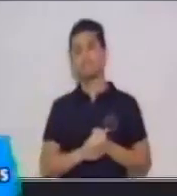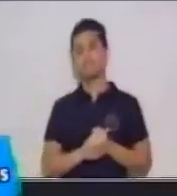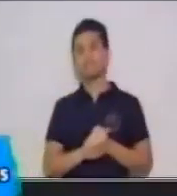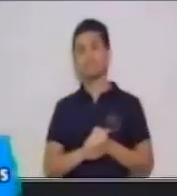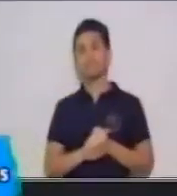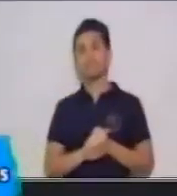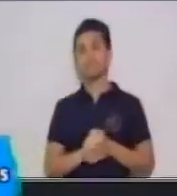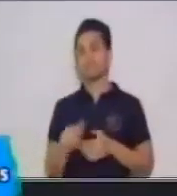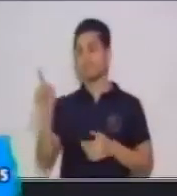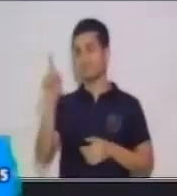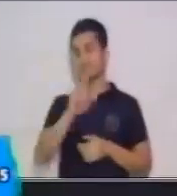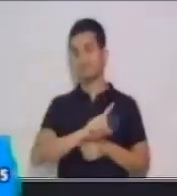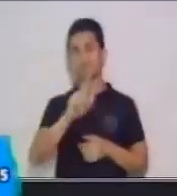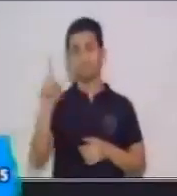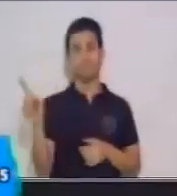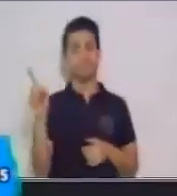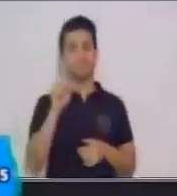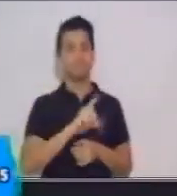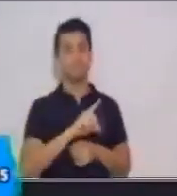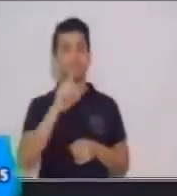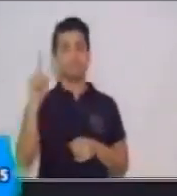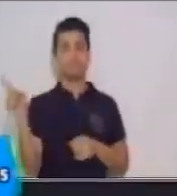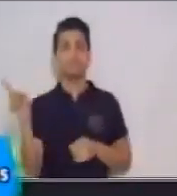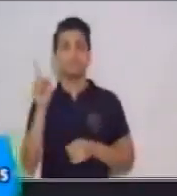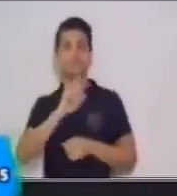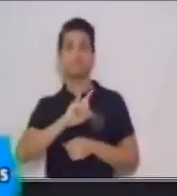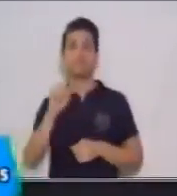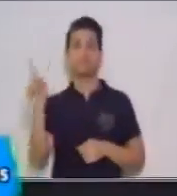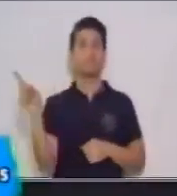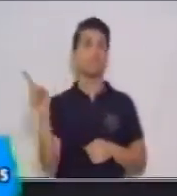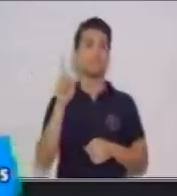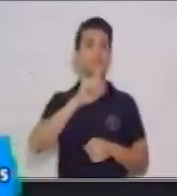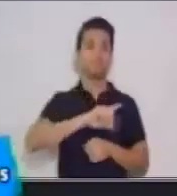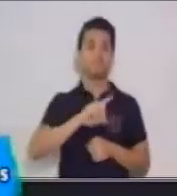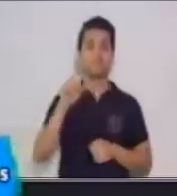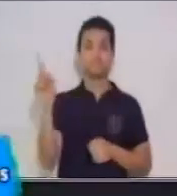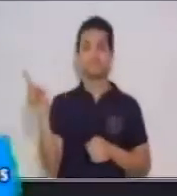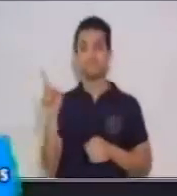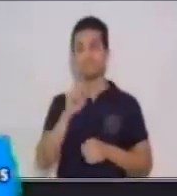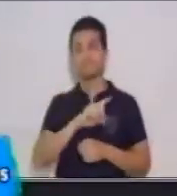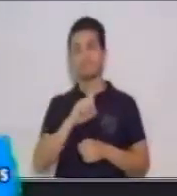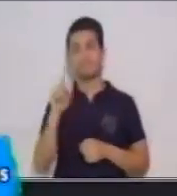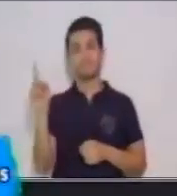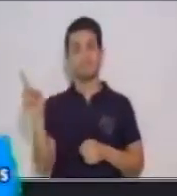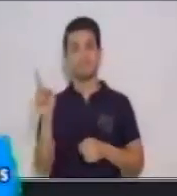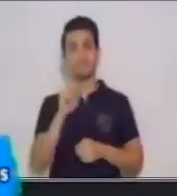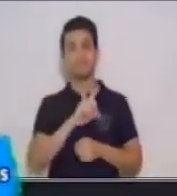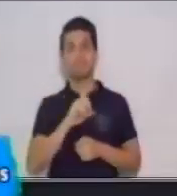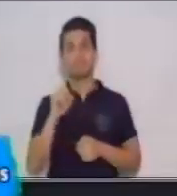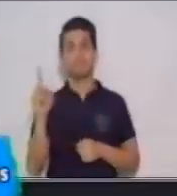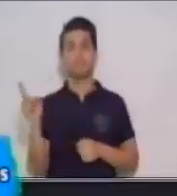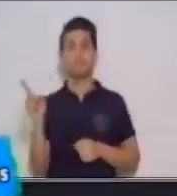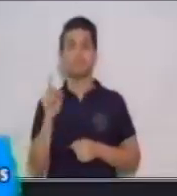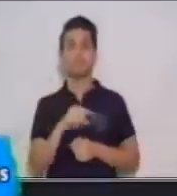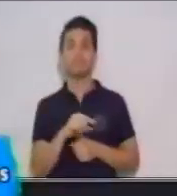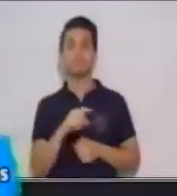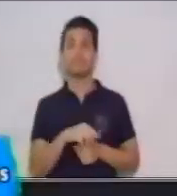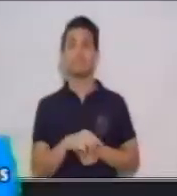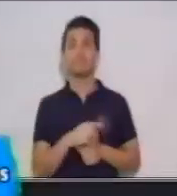¡Ombligo! No, no, no, eso no, no, no, eso no, no, no, no es